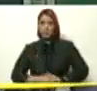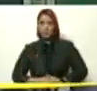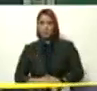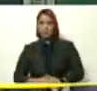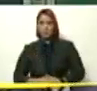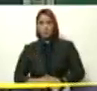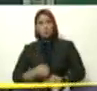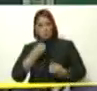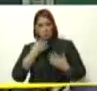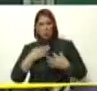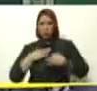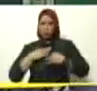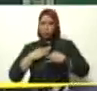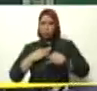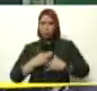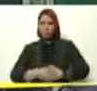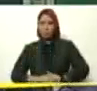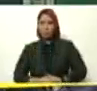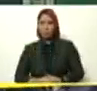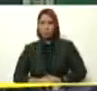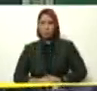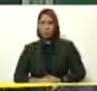Hombre de buen gusto y de buen vestir.